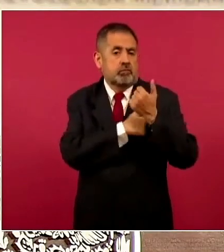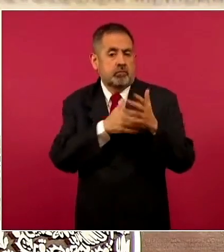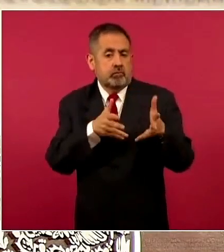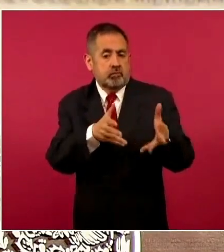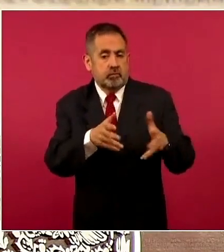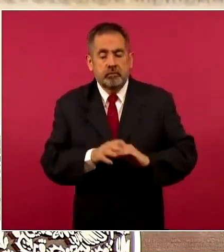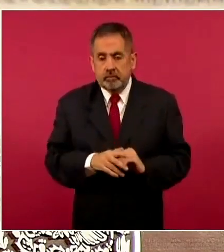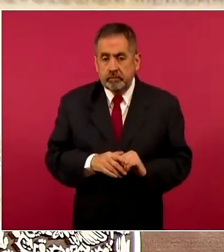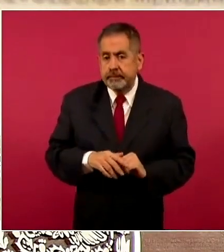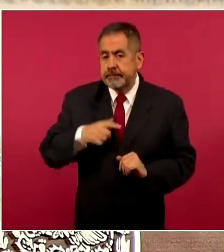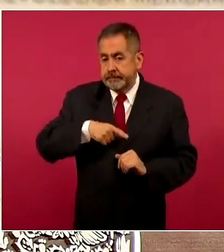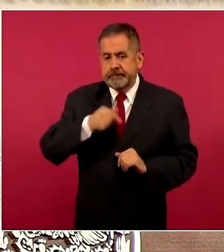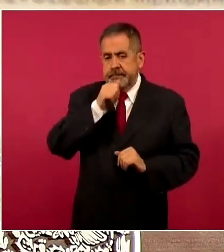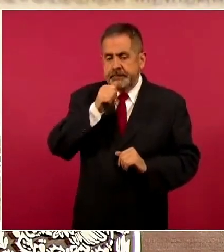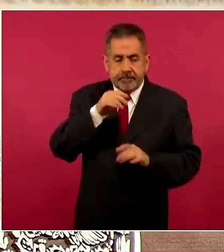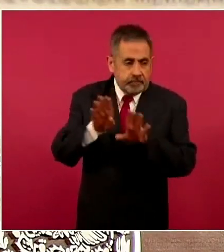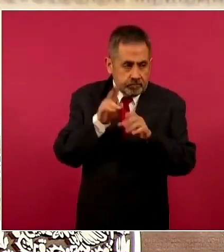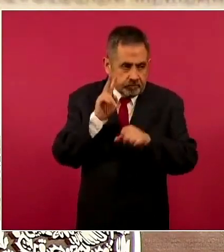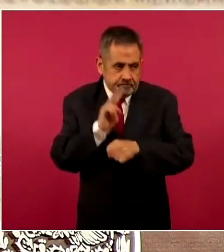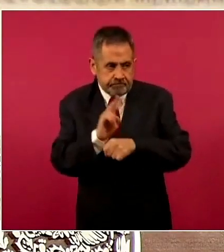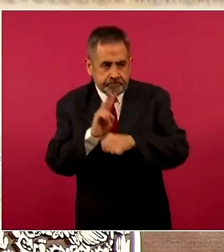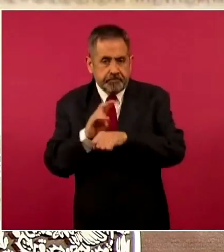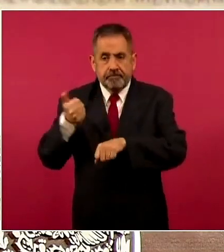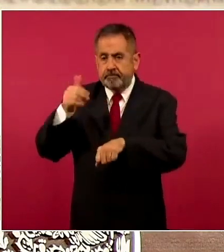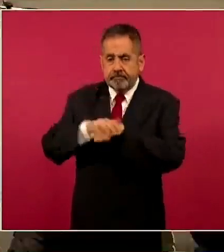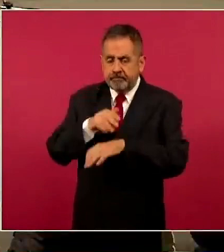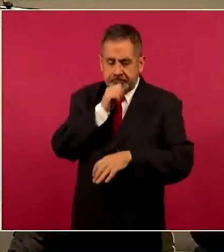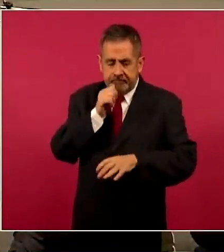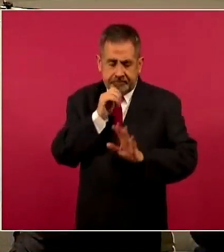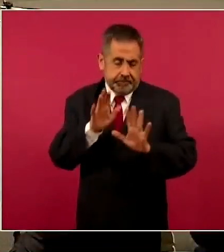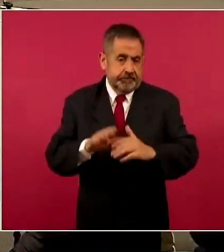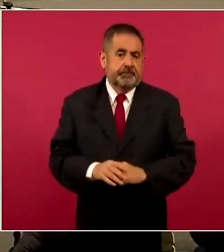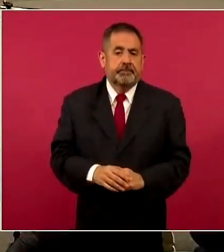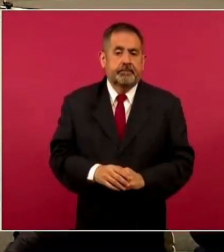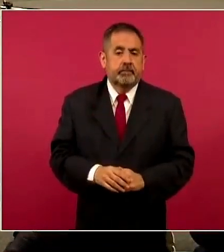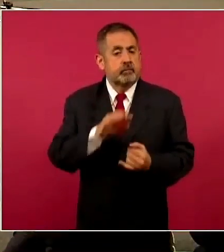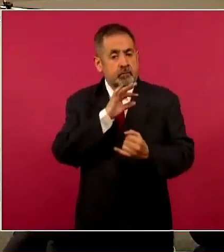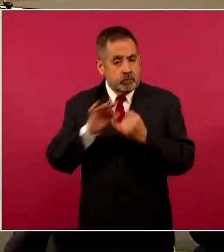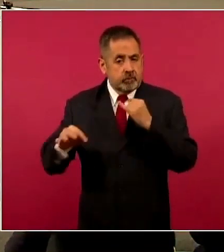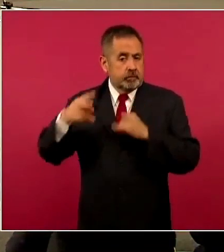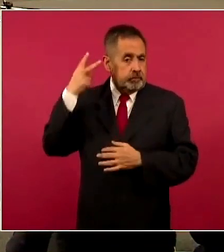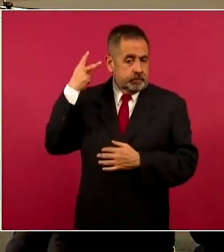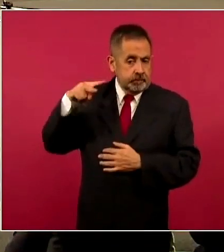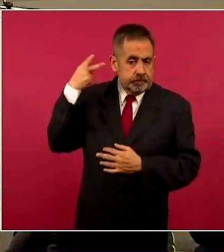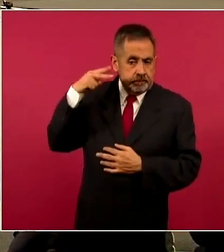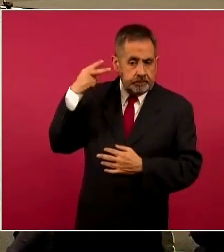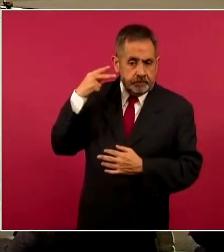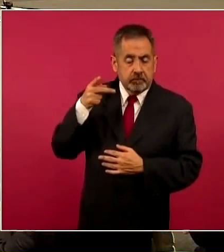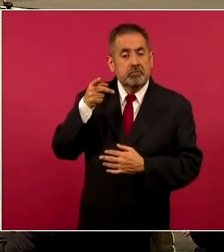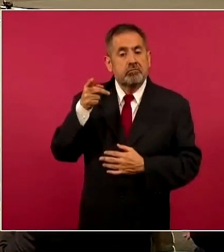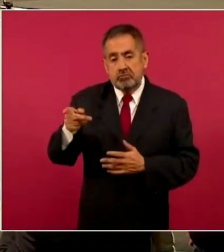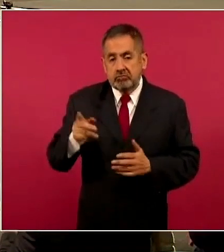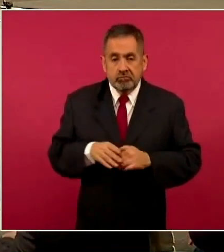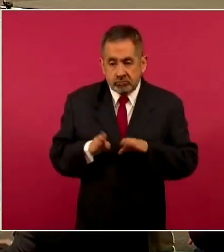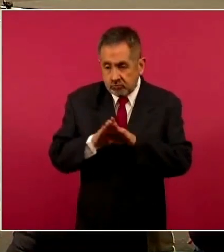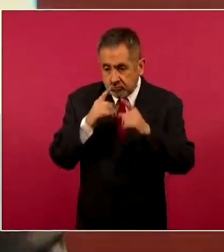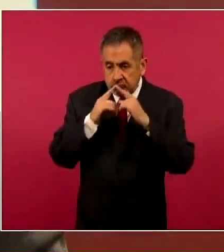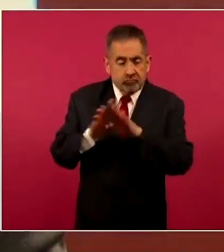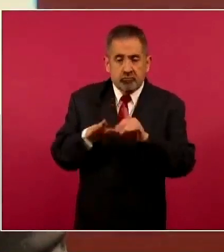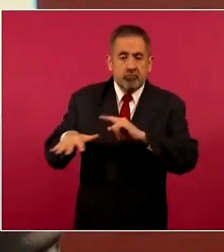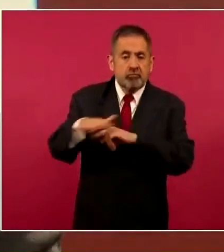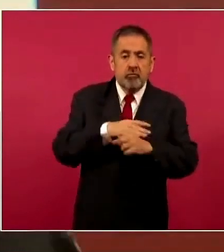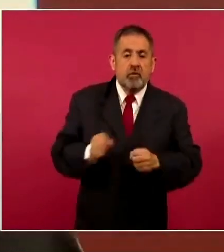no hemos instalado el sistema de administración de insumos. Y finalmente Veracruz, en donde se está definiendo el